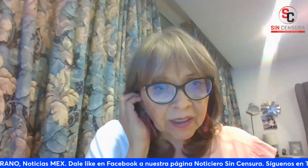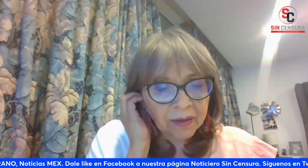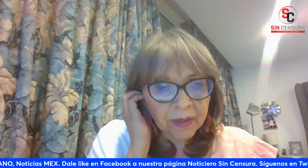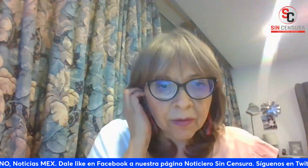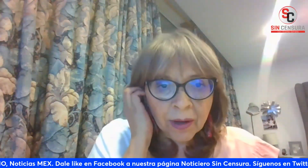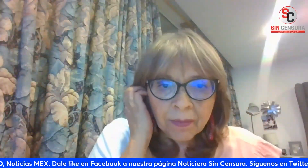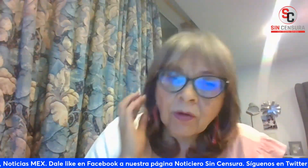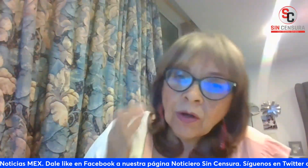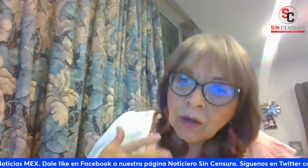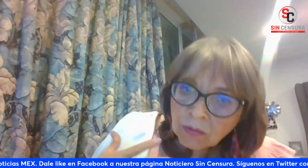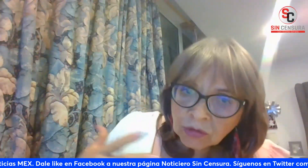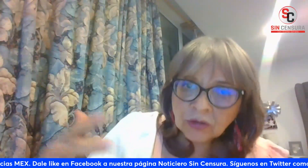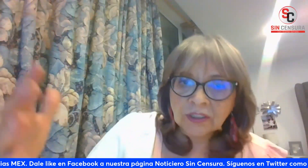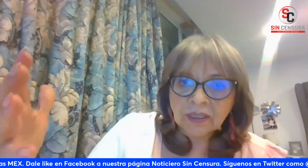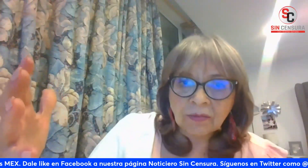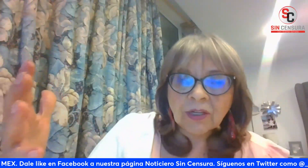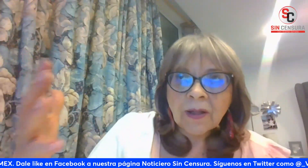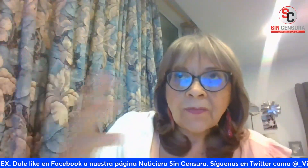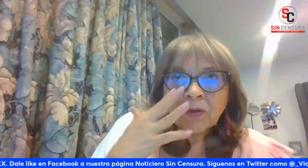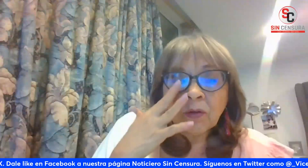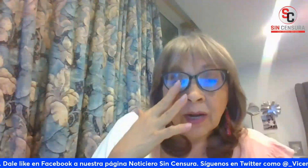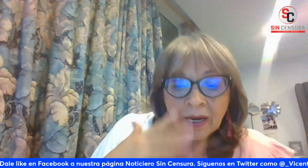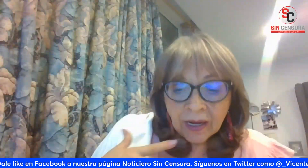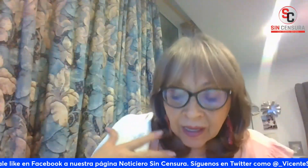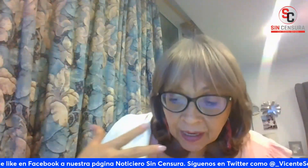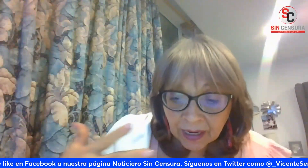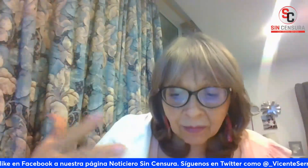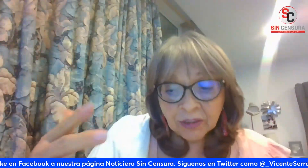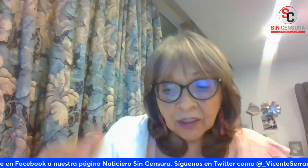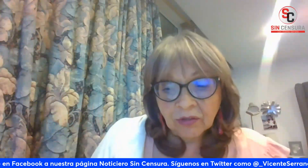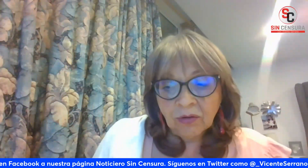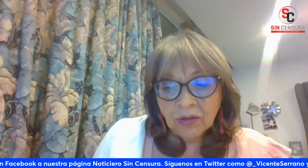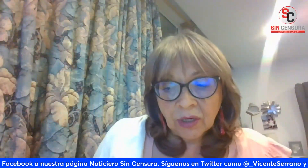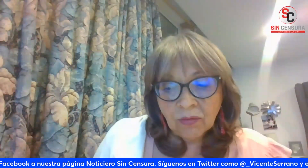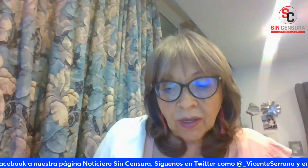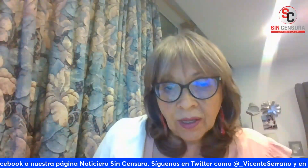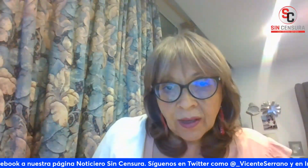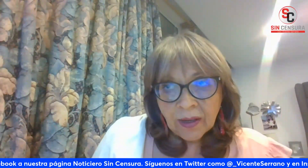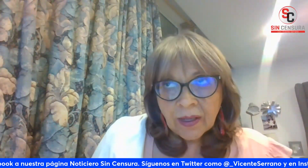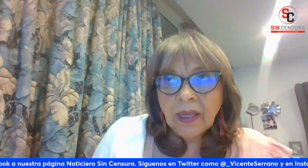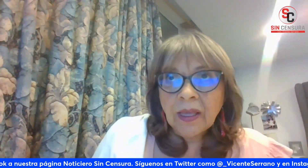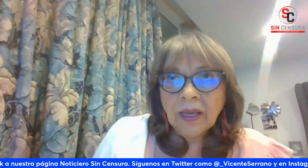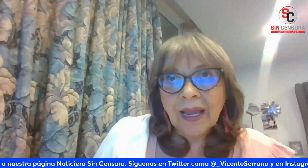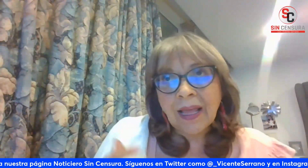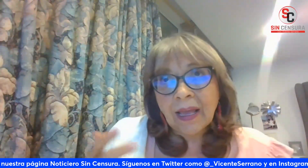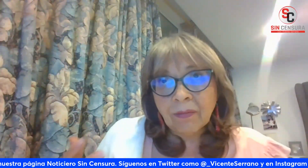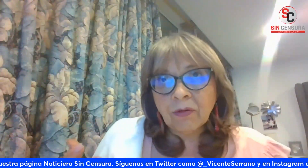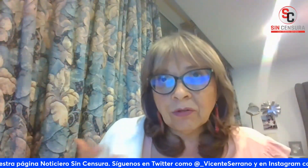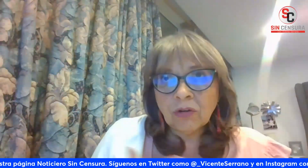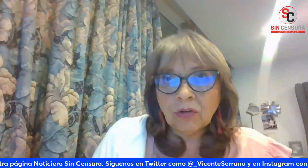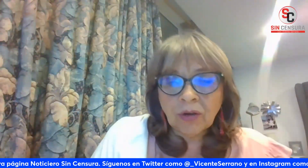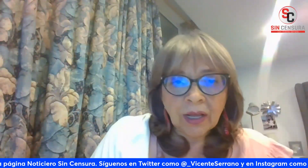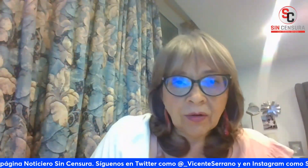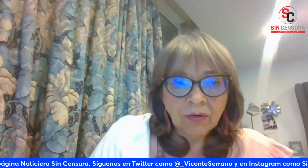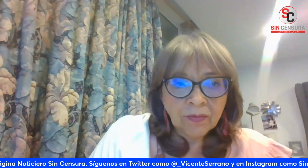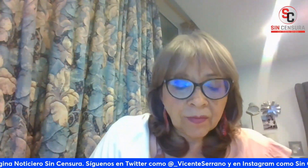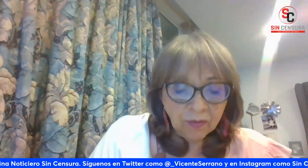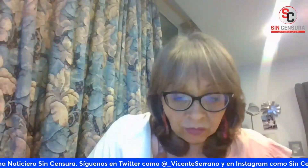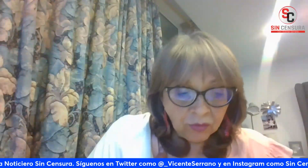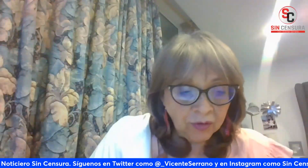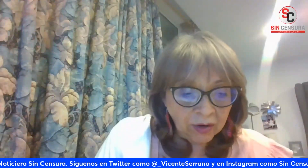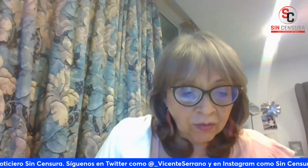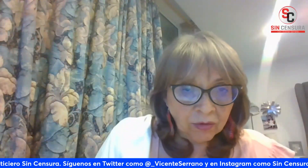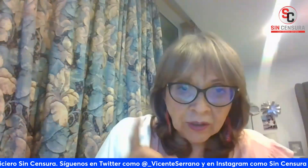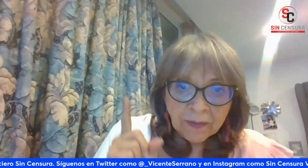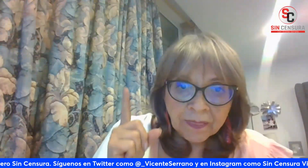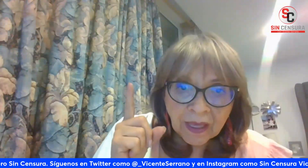hizo este camino, ¿va? Pero muchos estamos con él, queremos que esto continúe y creemos, o yo creo,